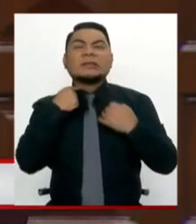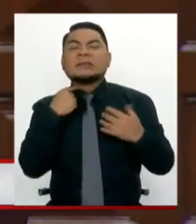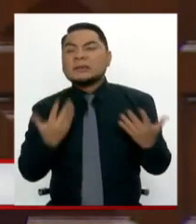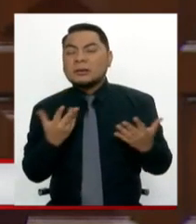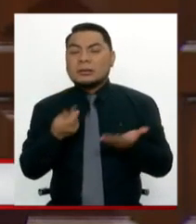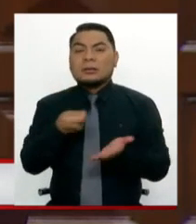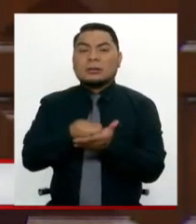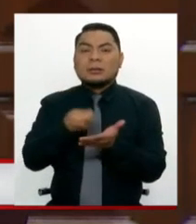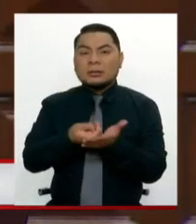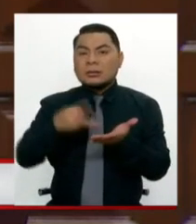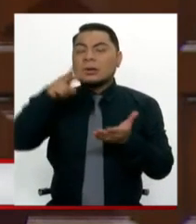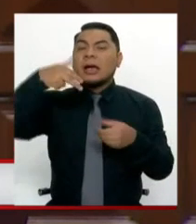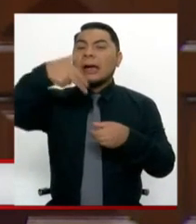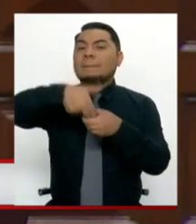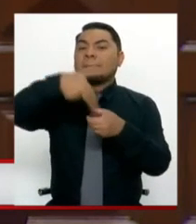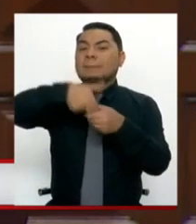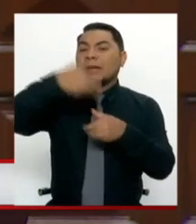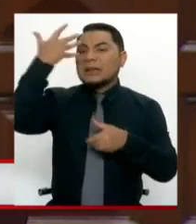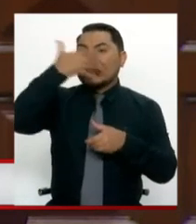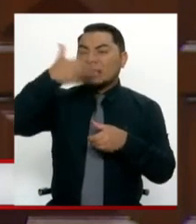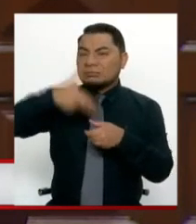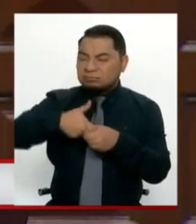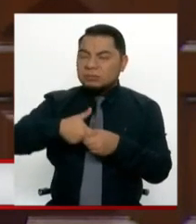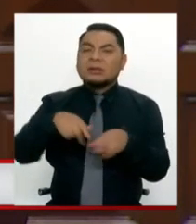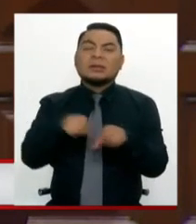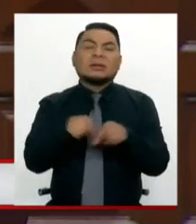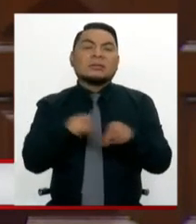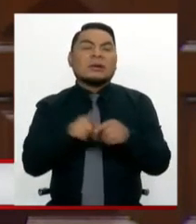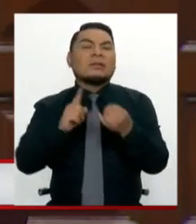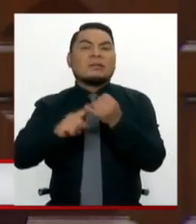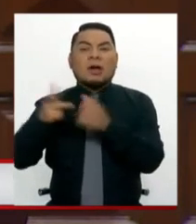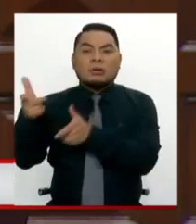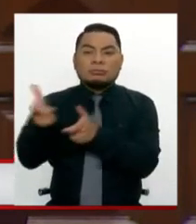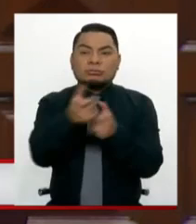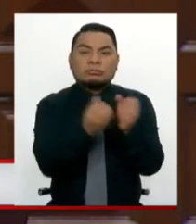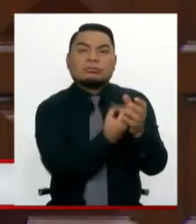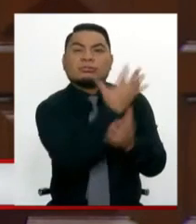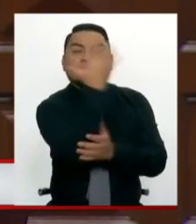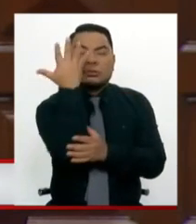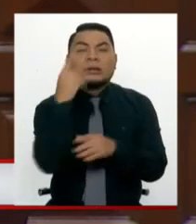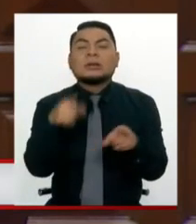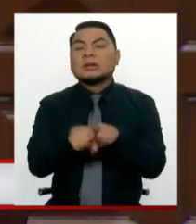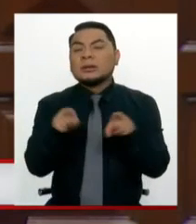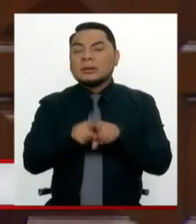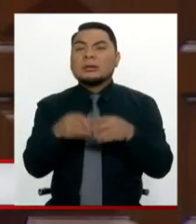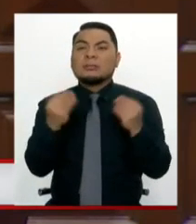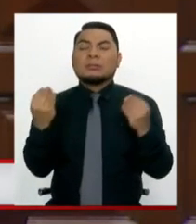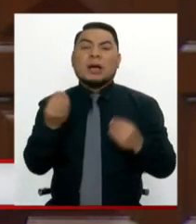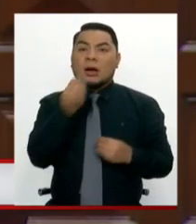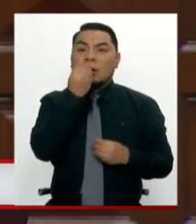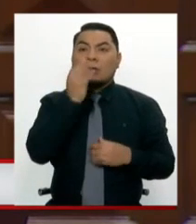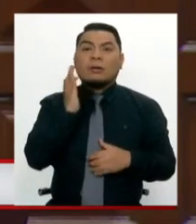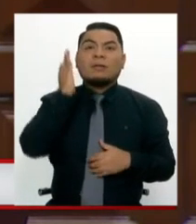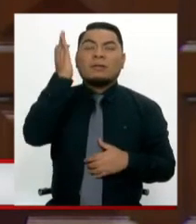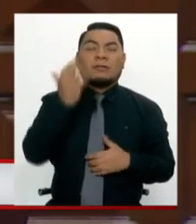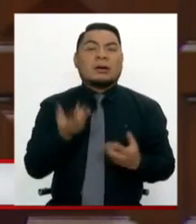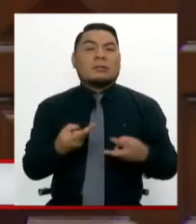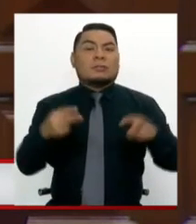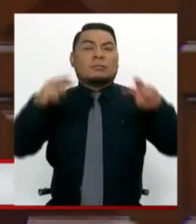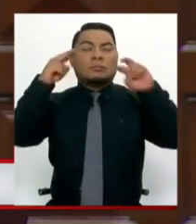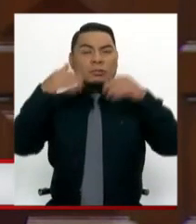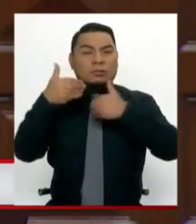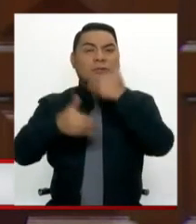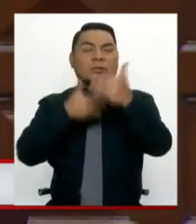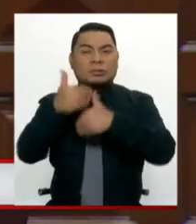el incremento del precio del petróleo, de fertilizantes y una acelerada tendencia de crisis alimentaria con